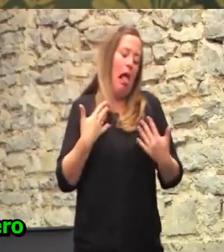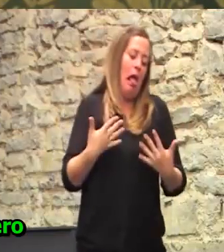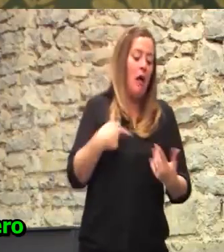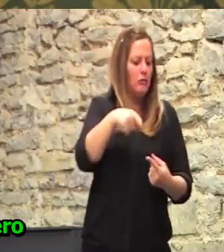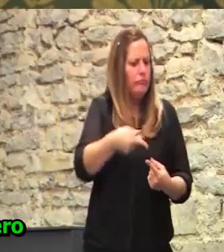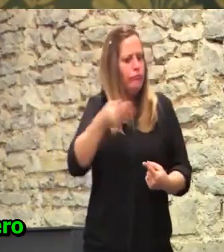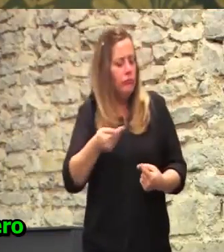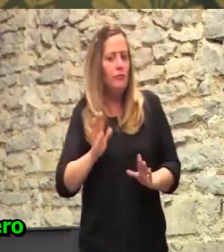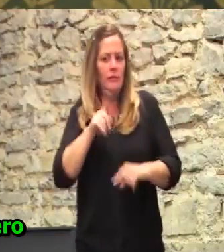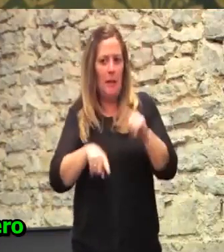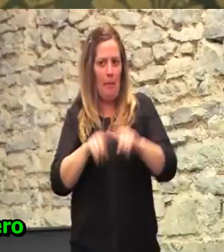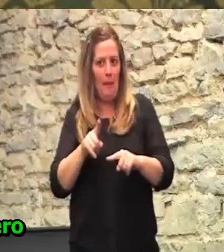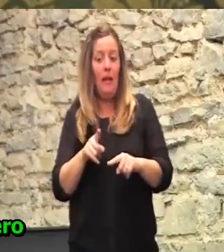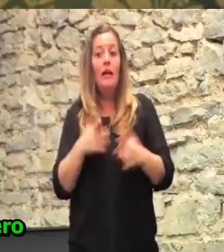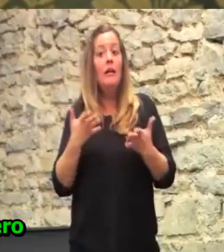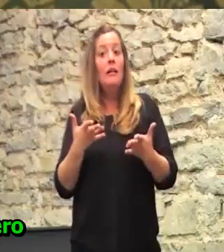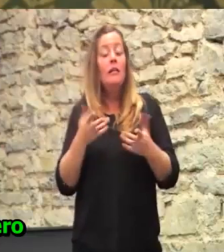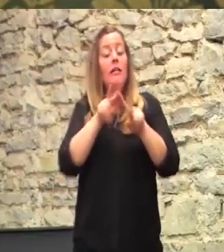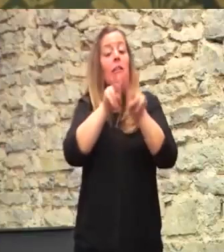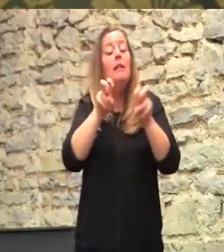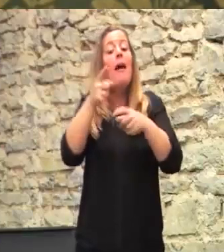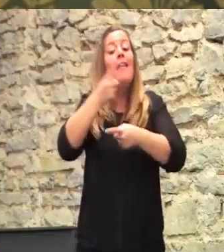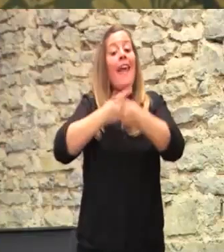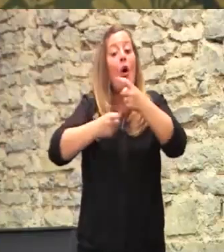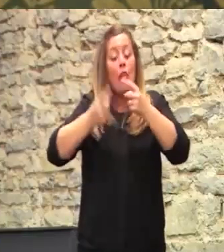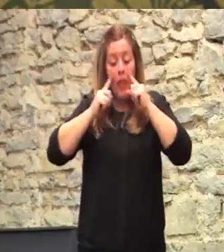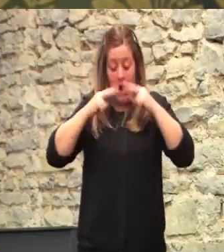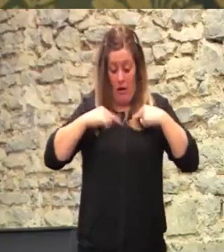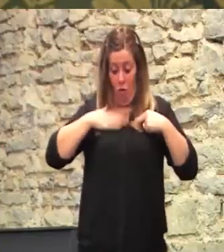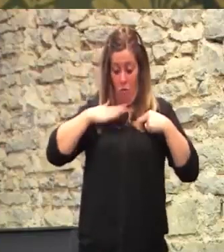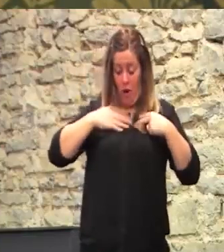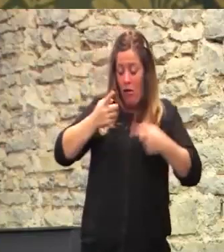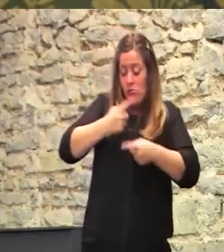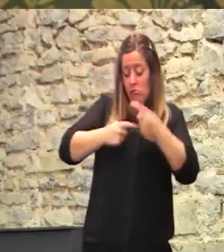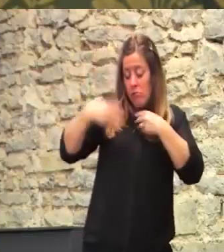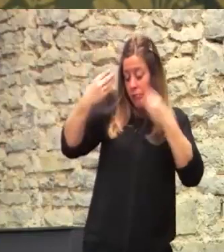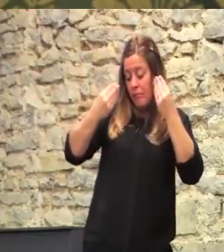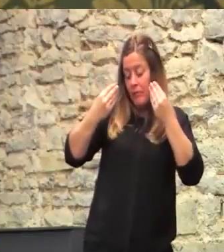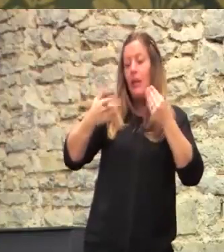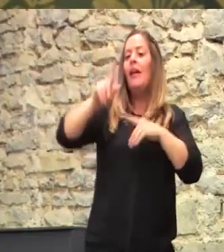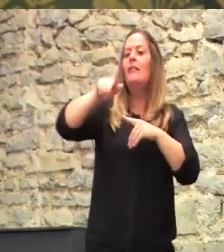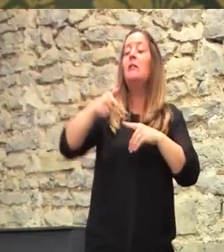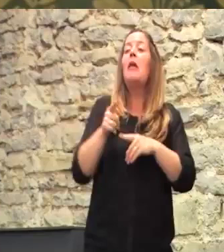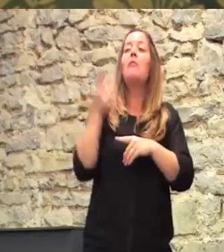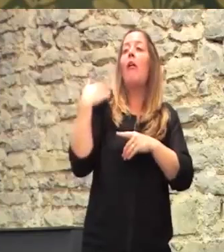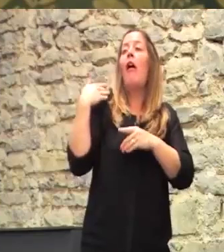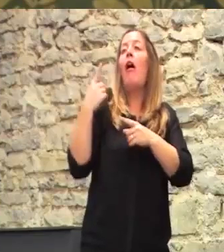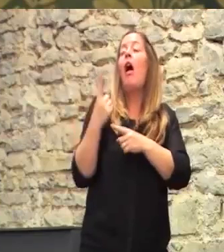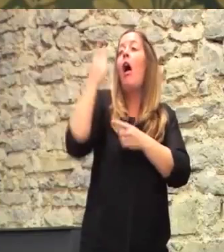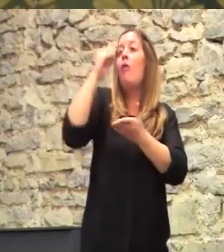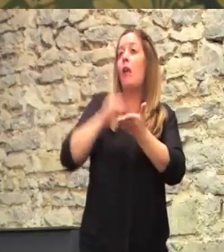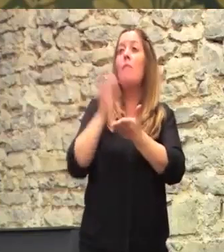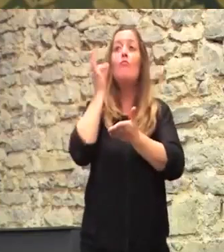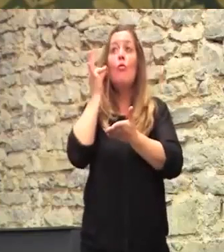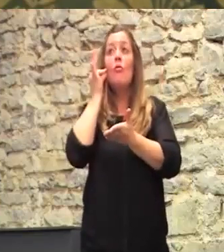que me refiero con esto de negociar con una misma es una anécdota que también contó una vez una mujer es